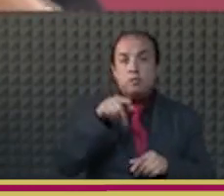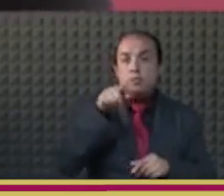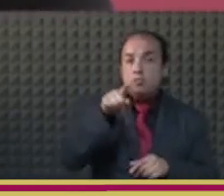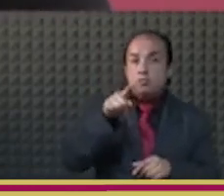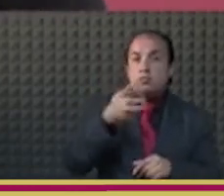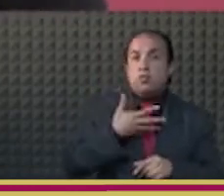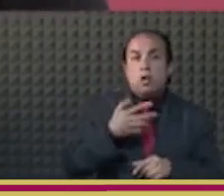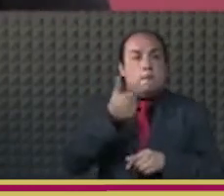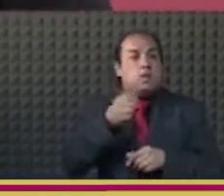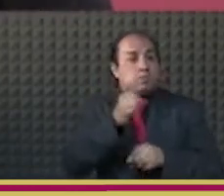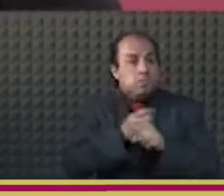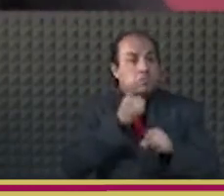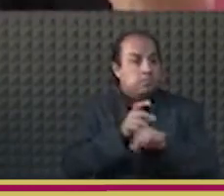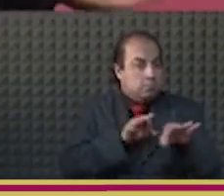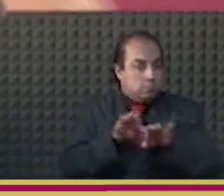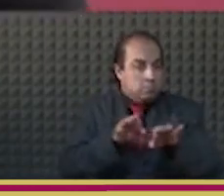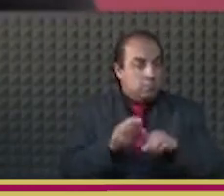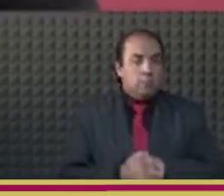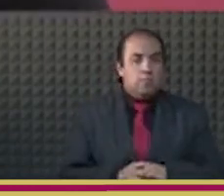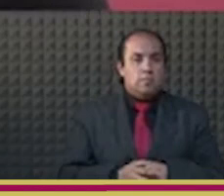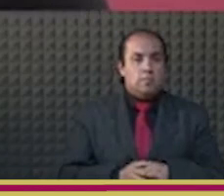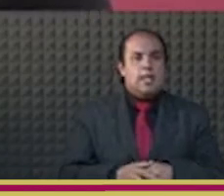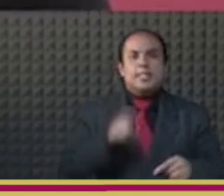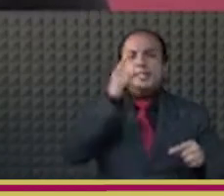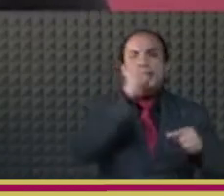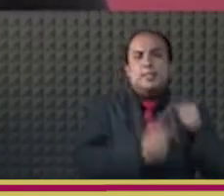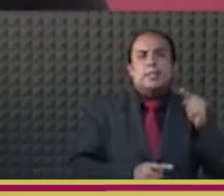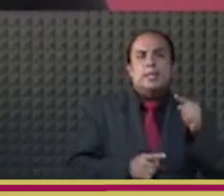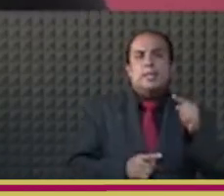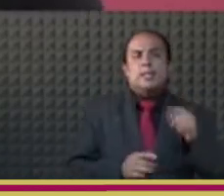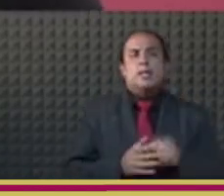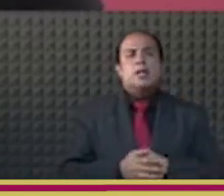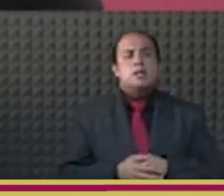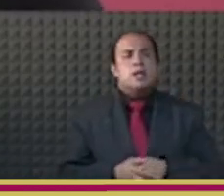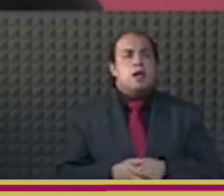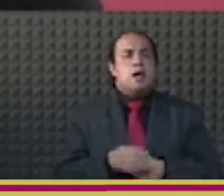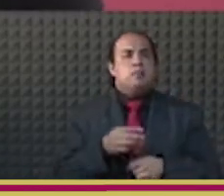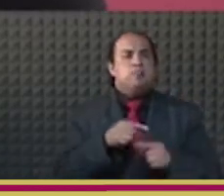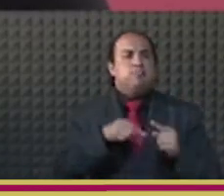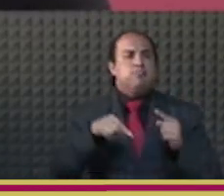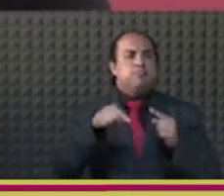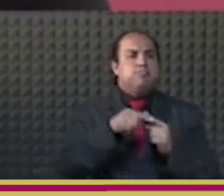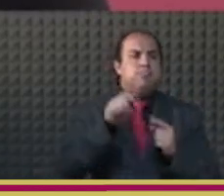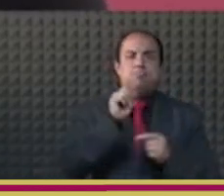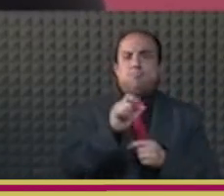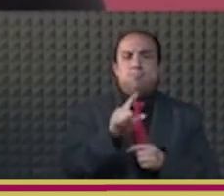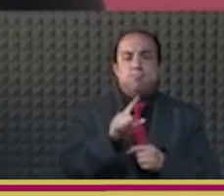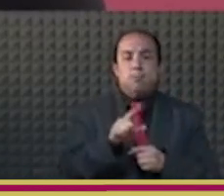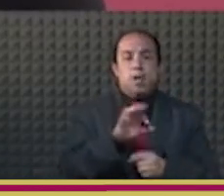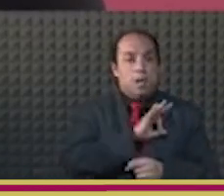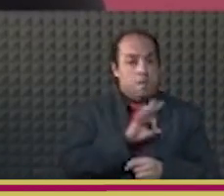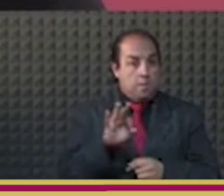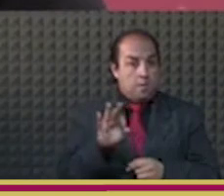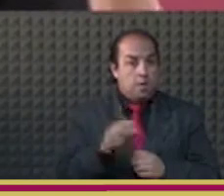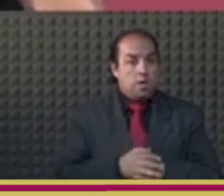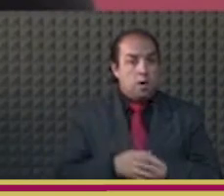esa primera oportunidad? Entonces, romper ese círculo. Entonces, aquí tenemos la posibilidad de orientarlos